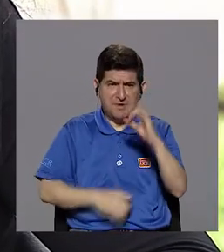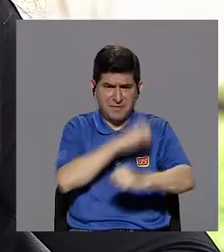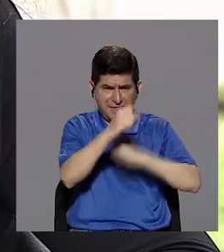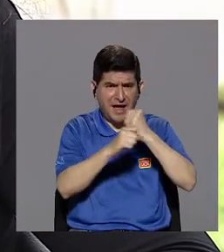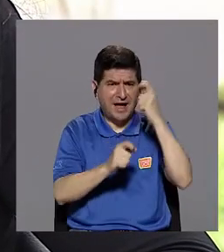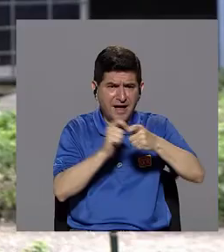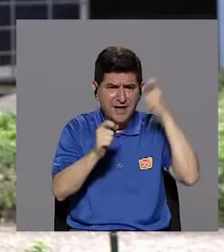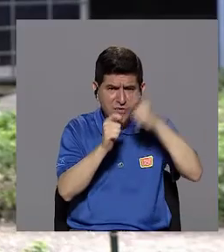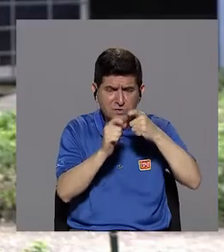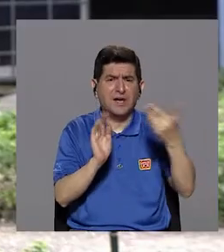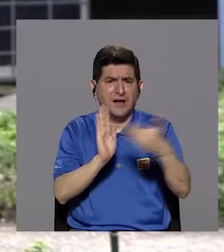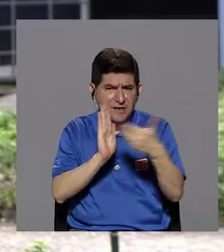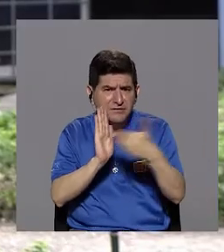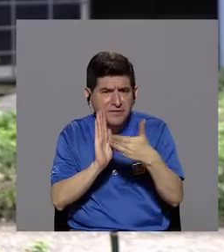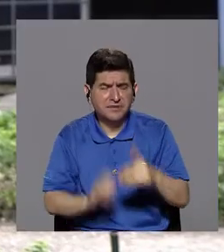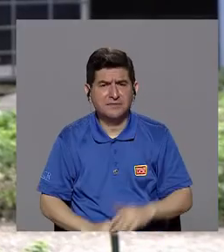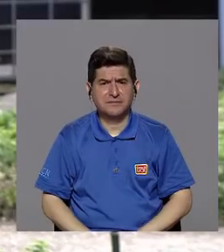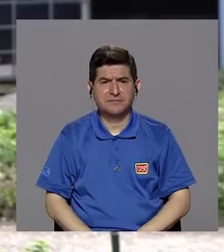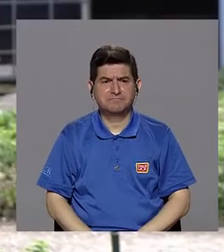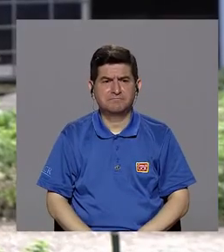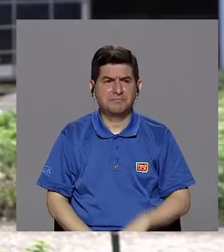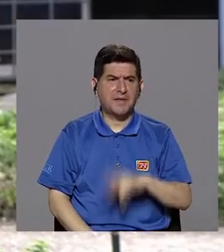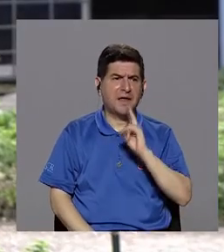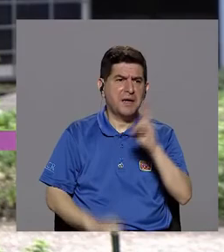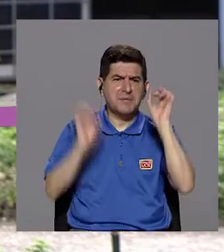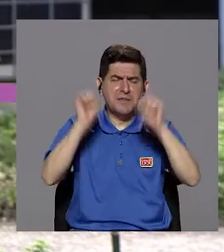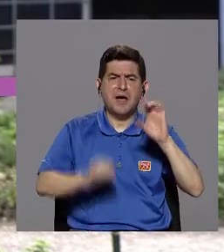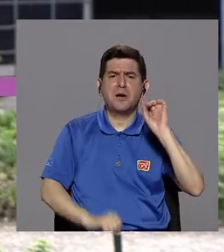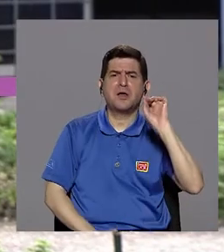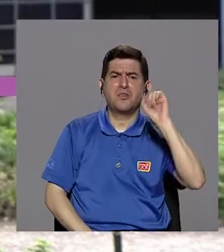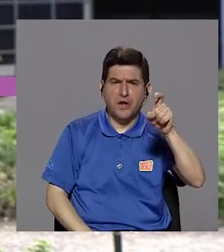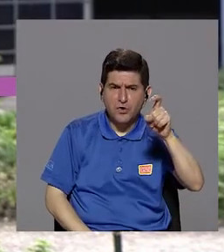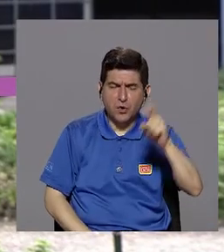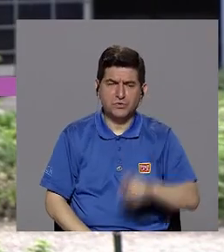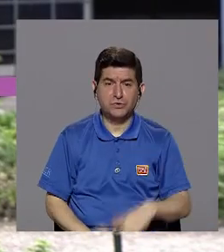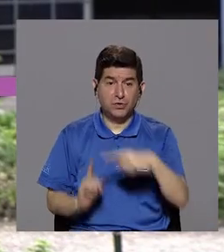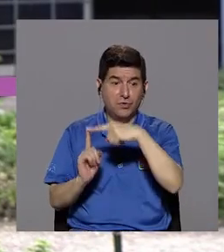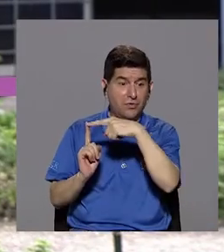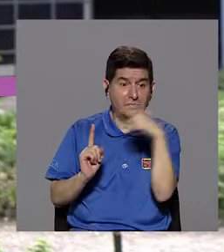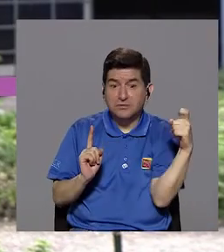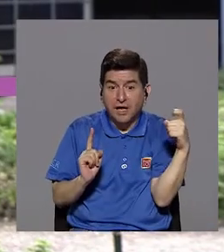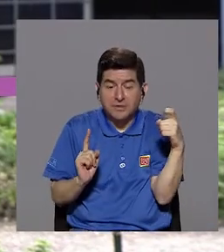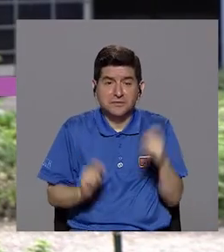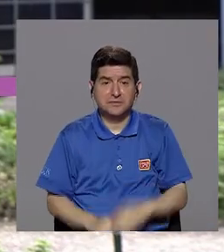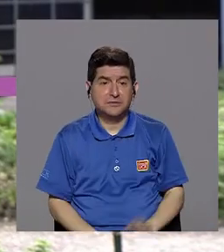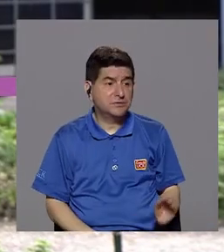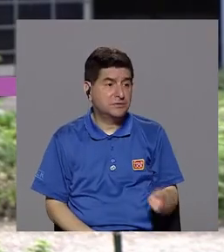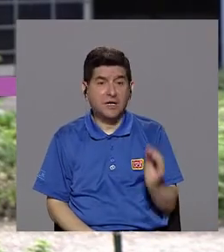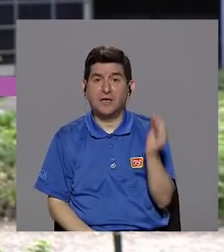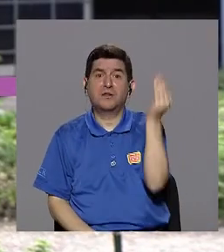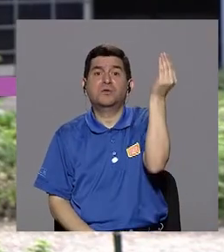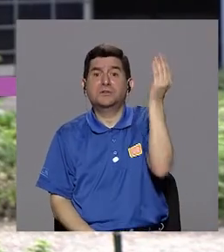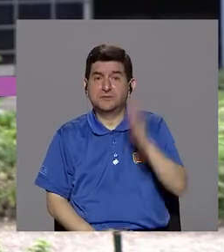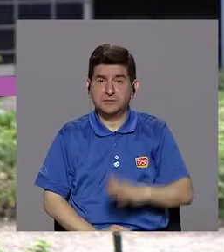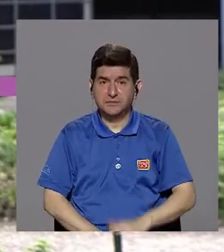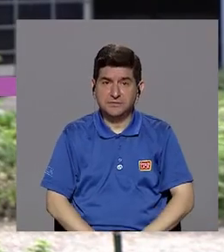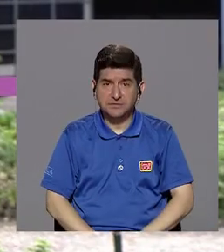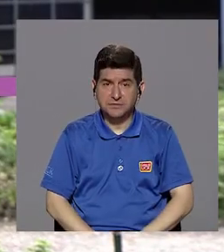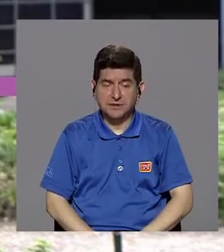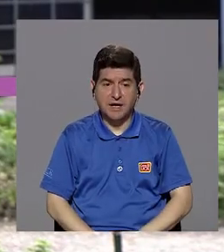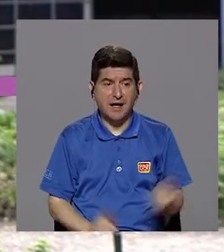en específico? En realidad puede diagnosticarse desde adolescentes,